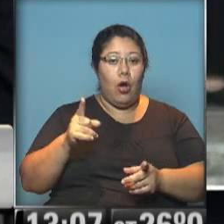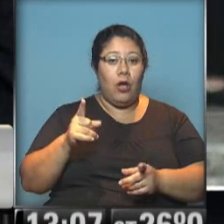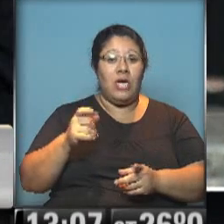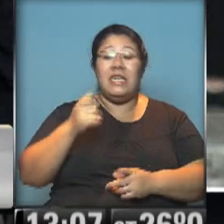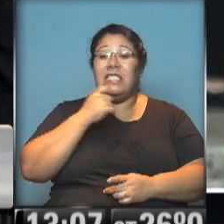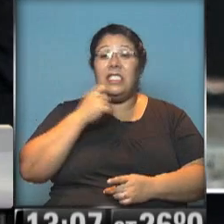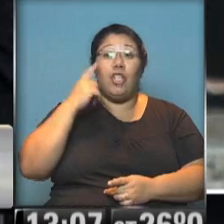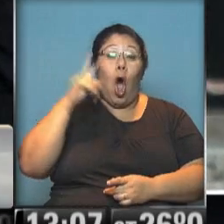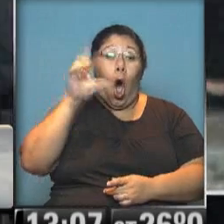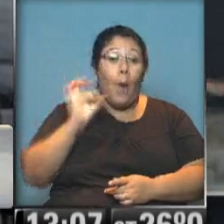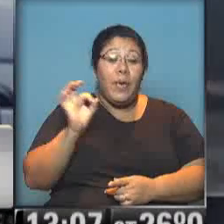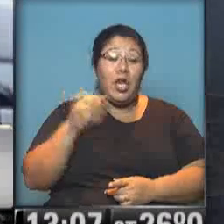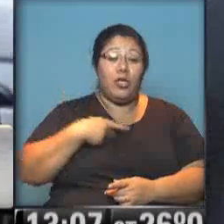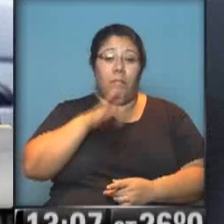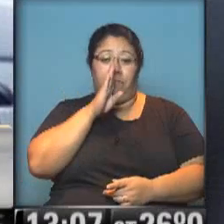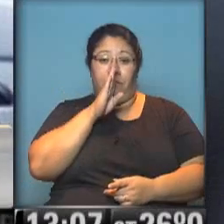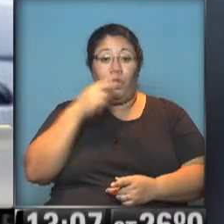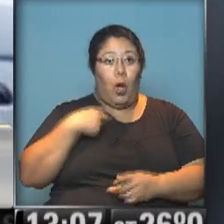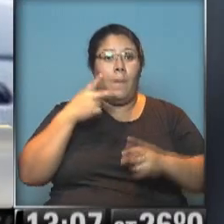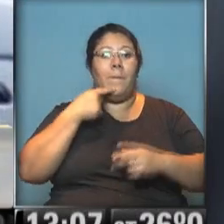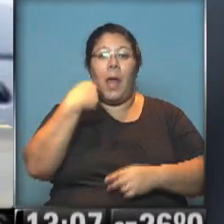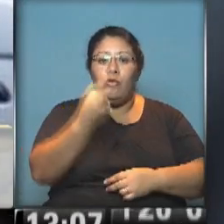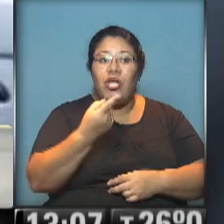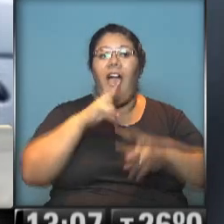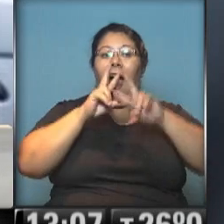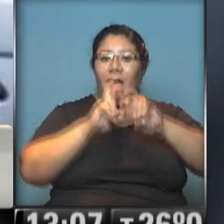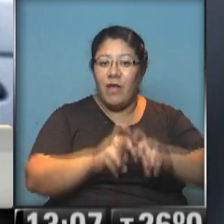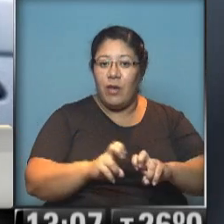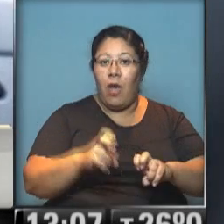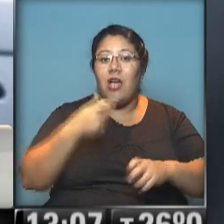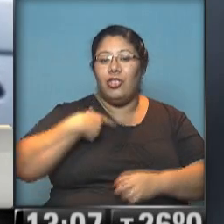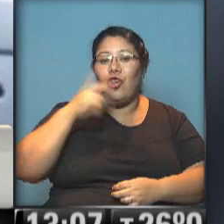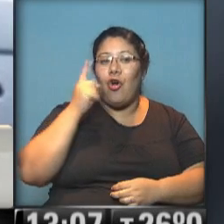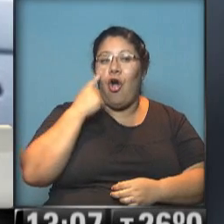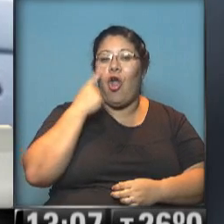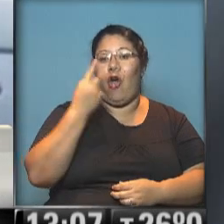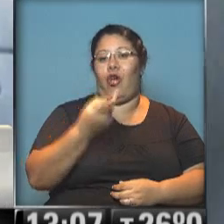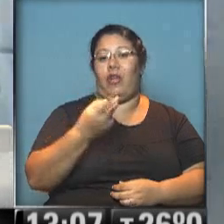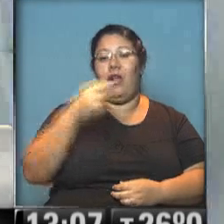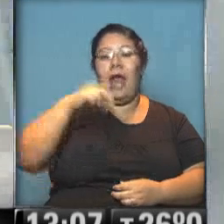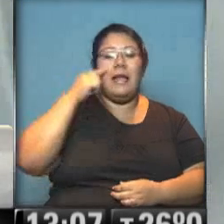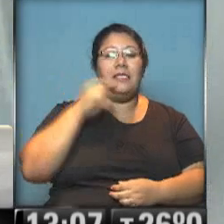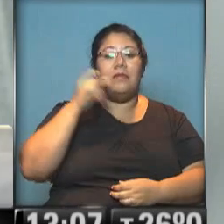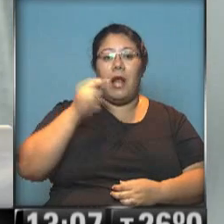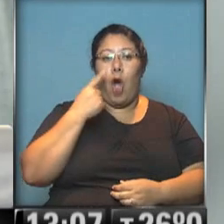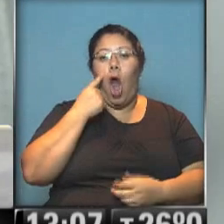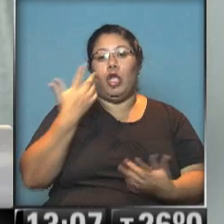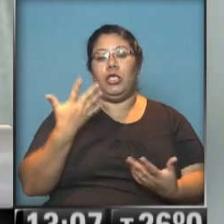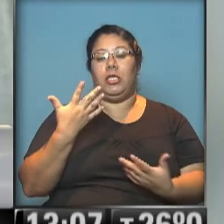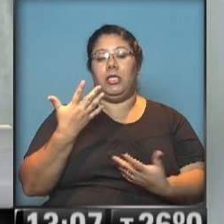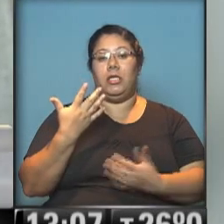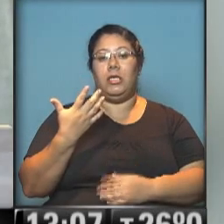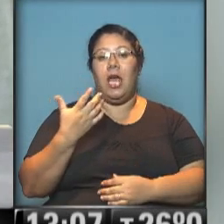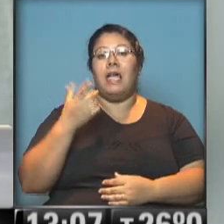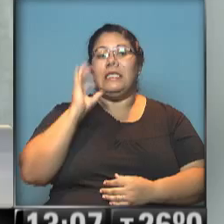yo pregunté yo averigüé y además conozco al doctor y me dice como escribe pero independientemente de eso que también sería una valoración muy